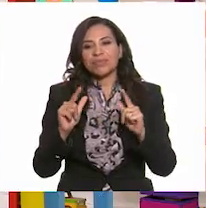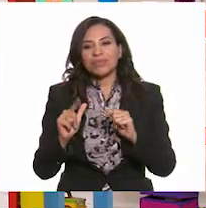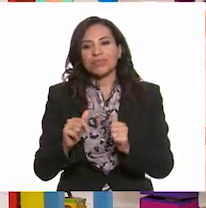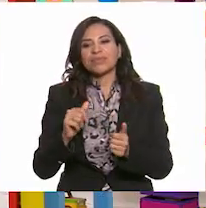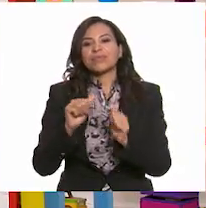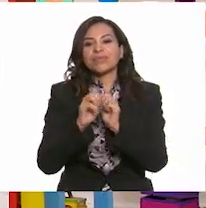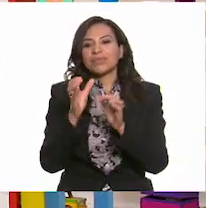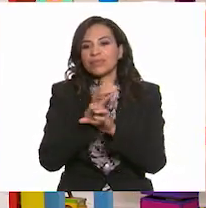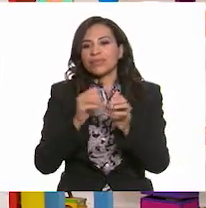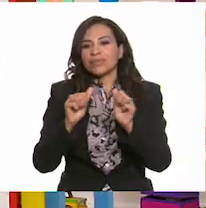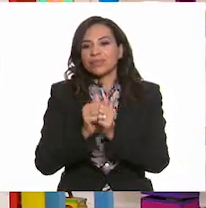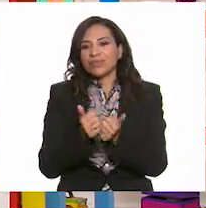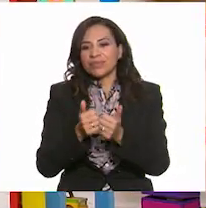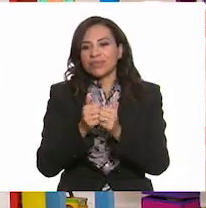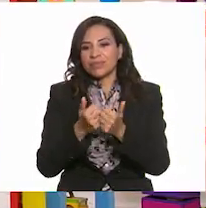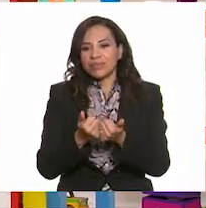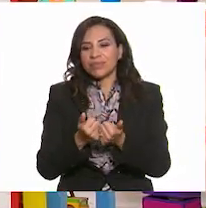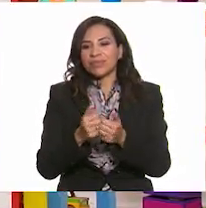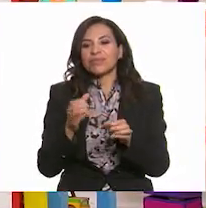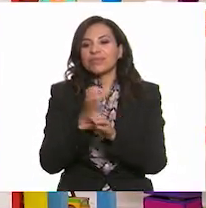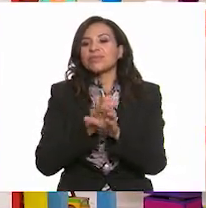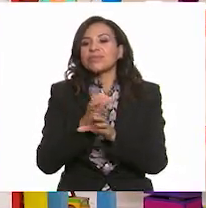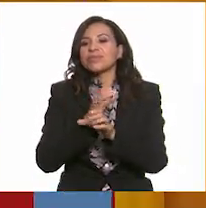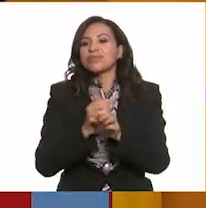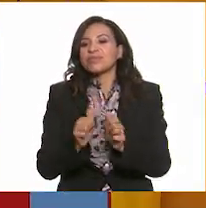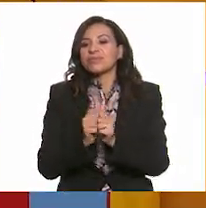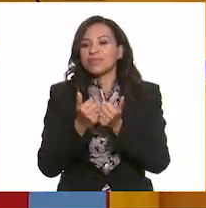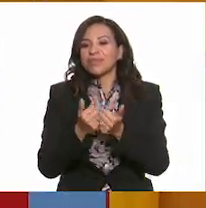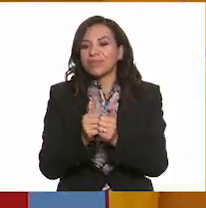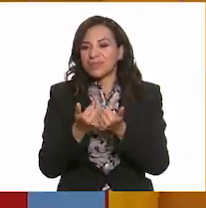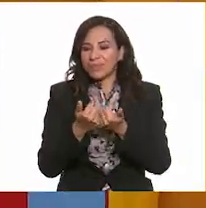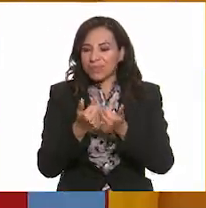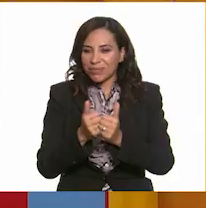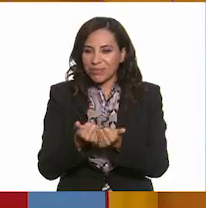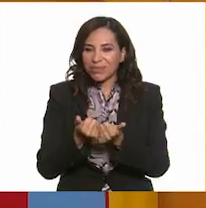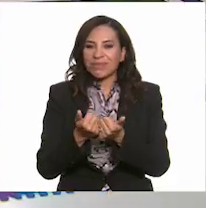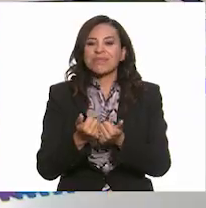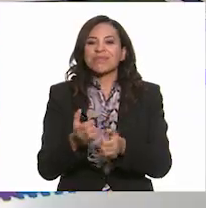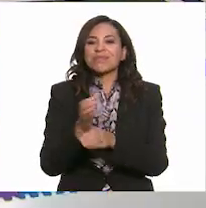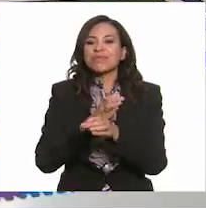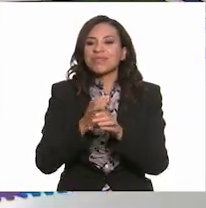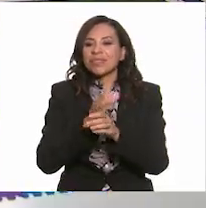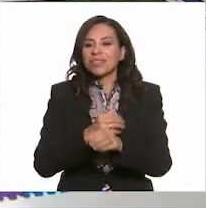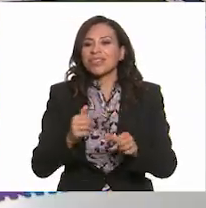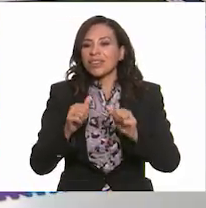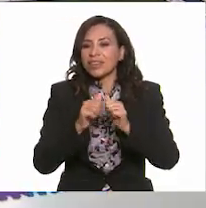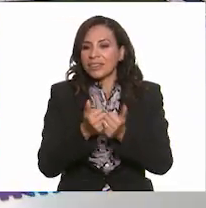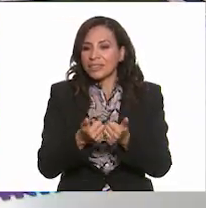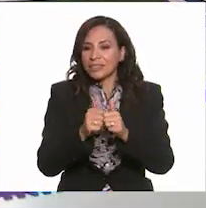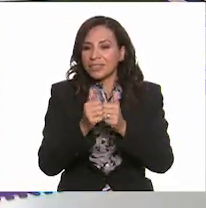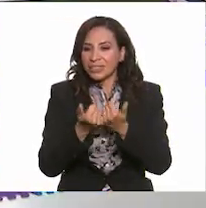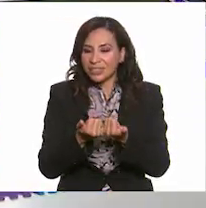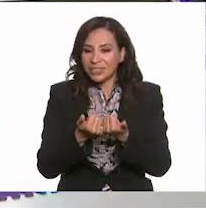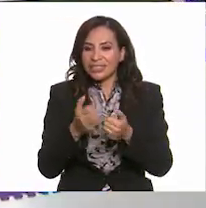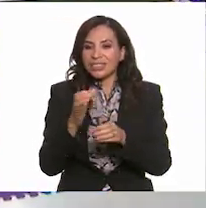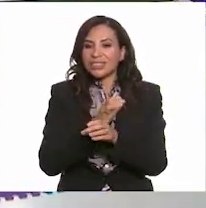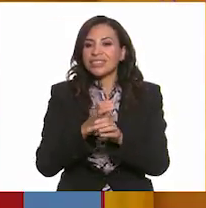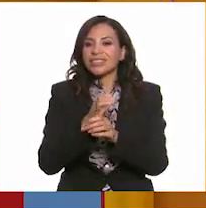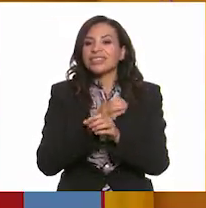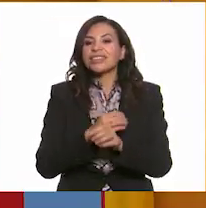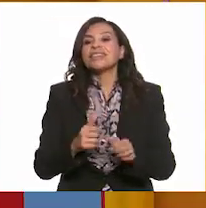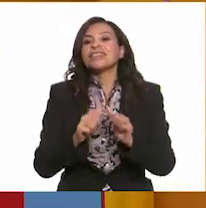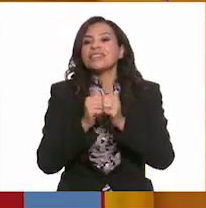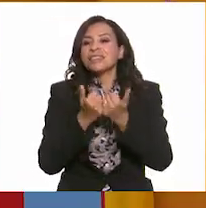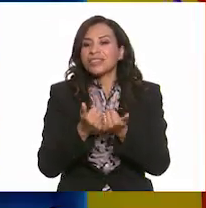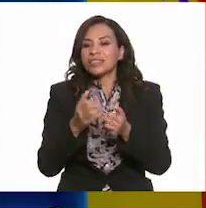la, café con pan, café con pan, café con pan, café con pan, café con pan, café con pan, café